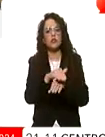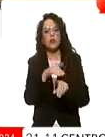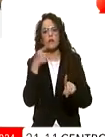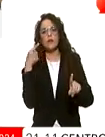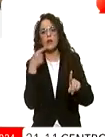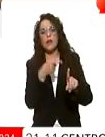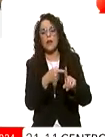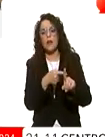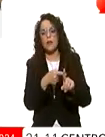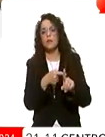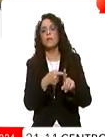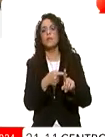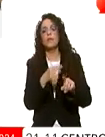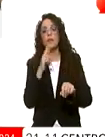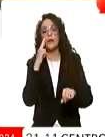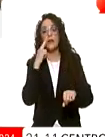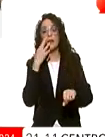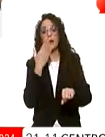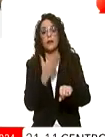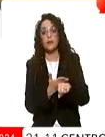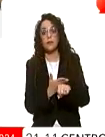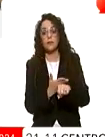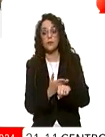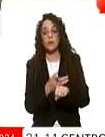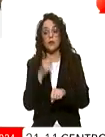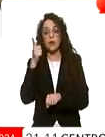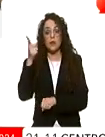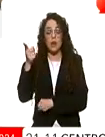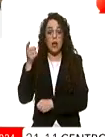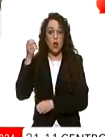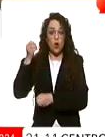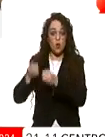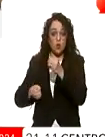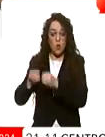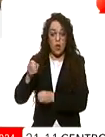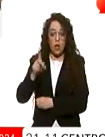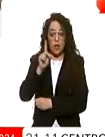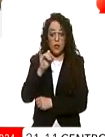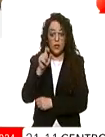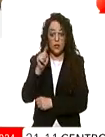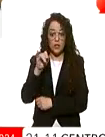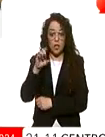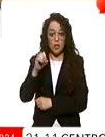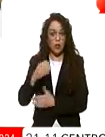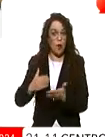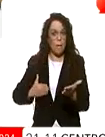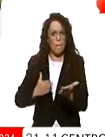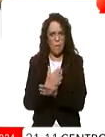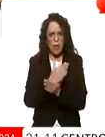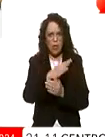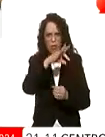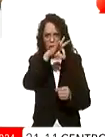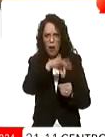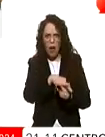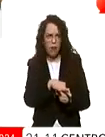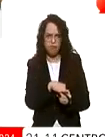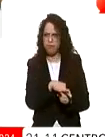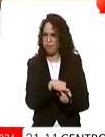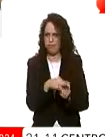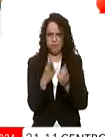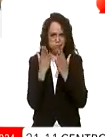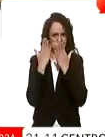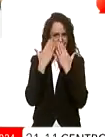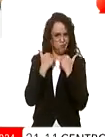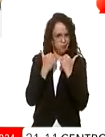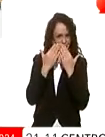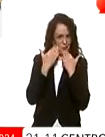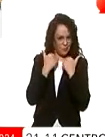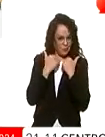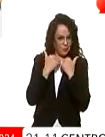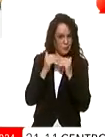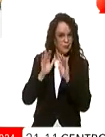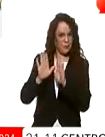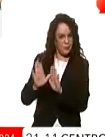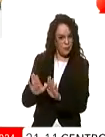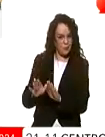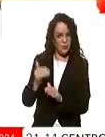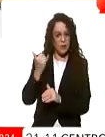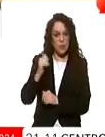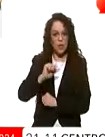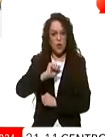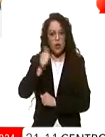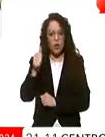de facultades de jueces de distrito en materia electoral. No, digamos, la parte de la emisión de amparos